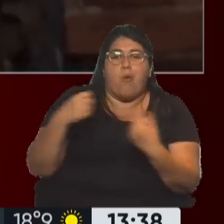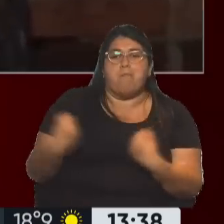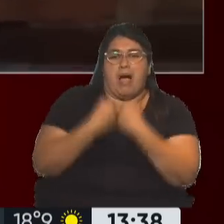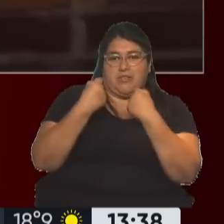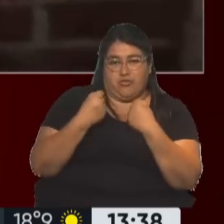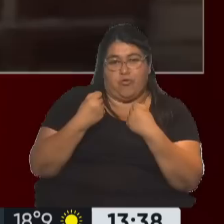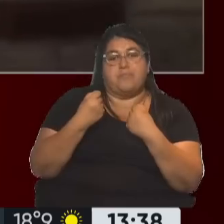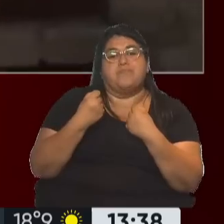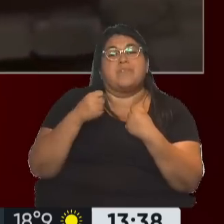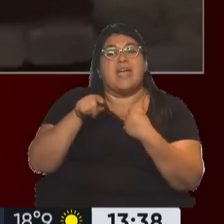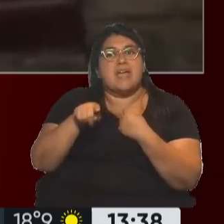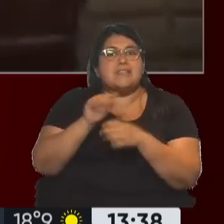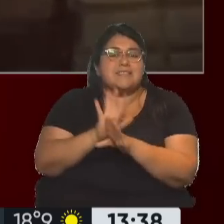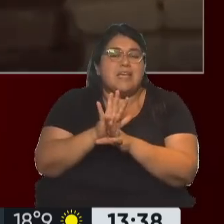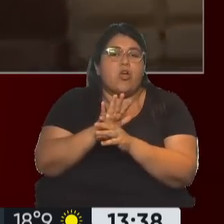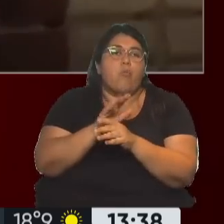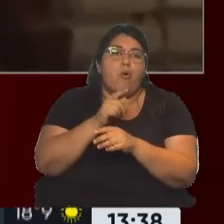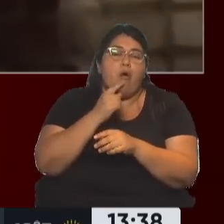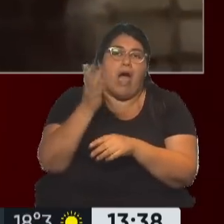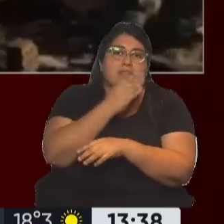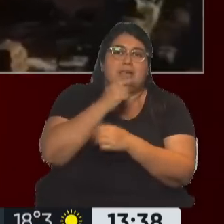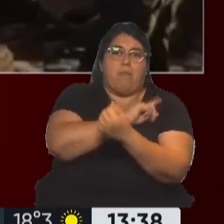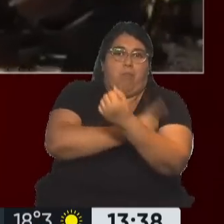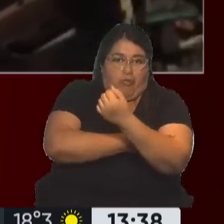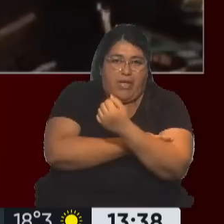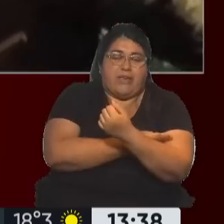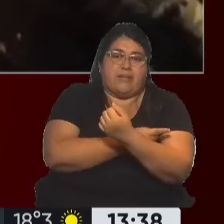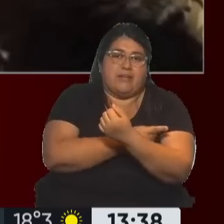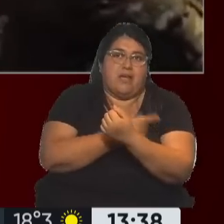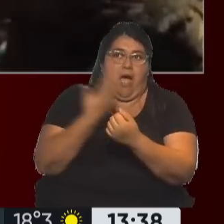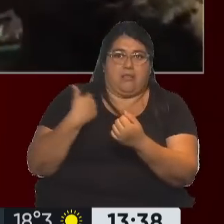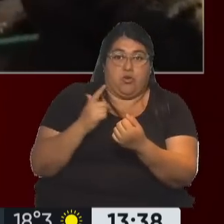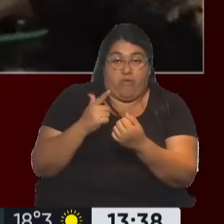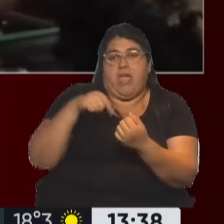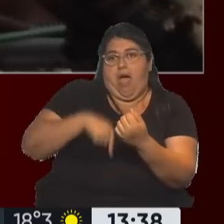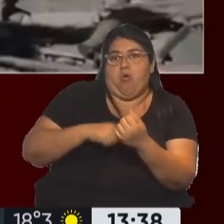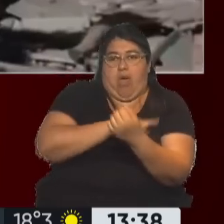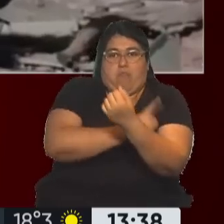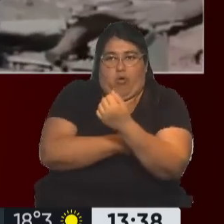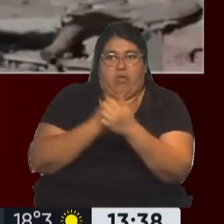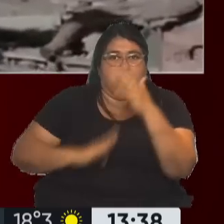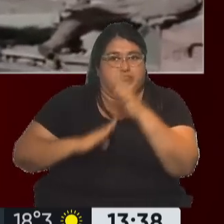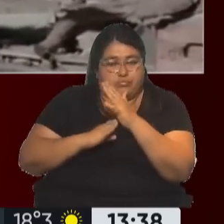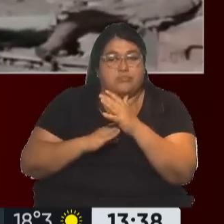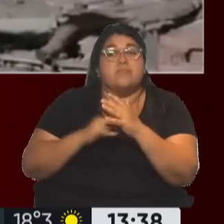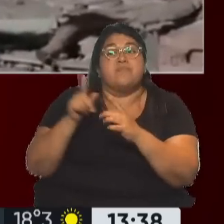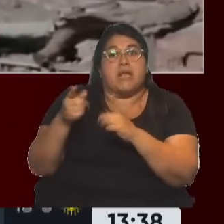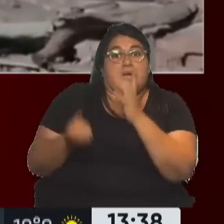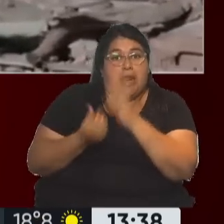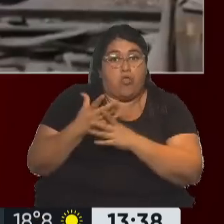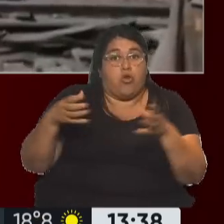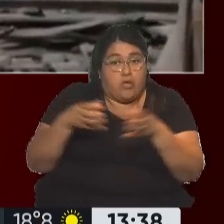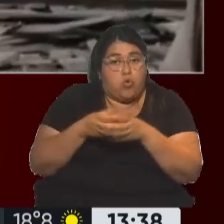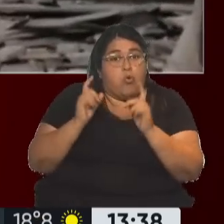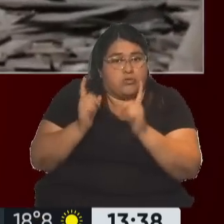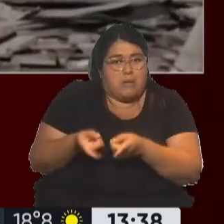poder mucho más importante de la que tenía previamente, porque recordemos que además de estar al frente o de ser el fundador de este grupo, es también